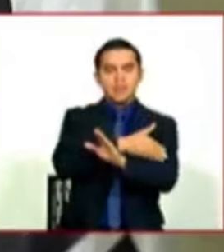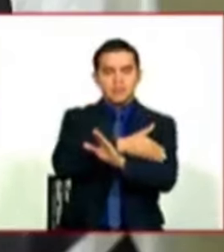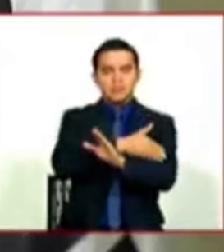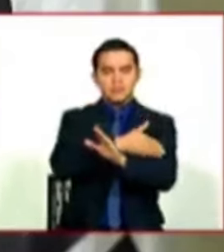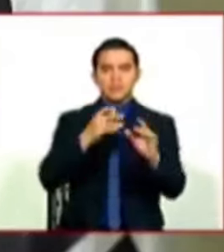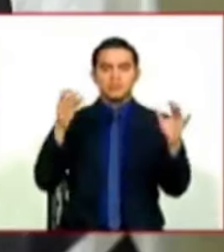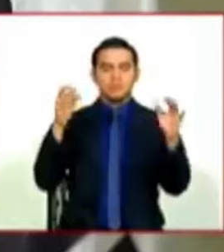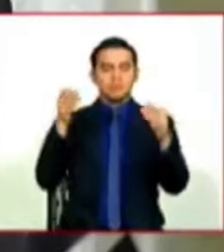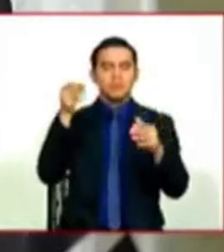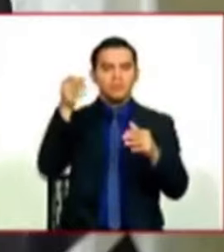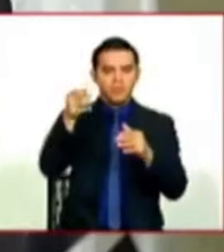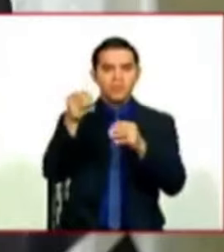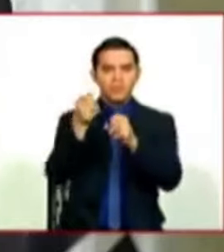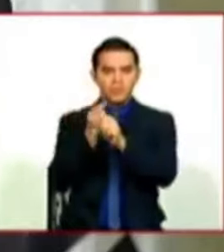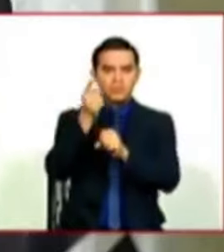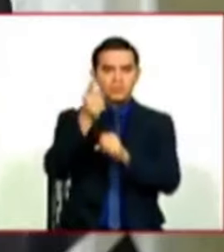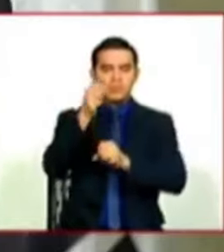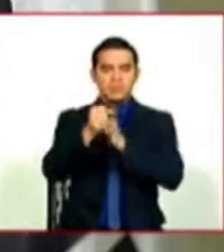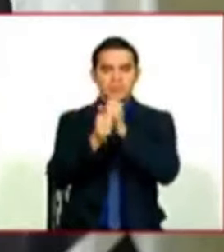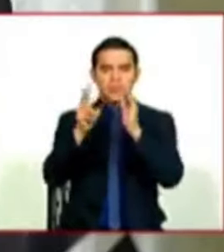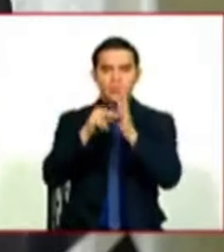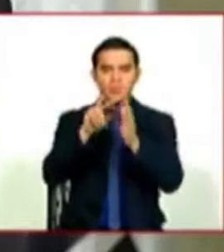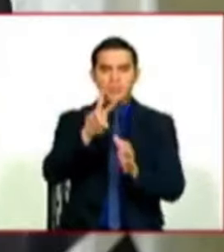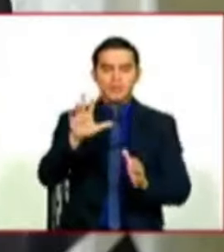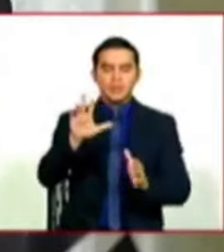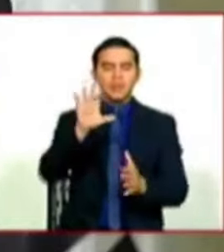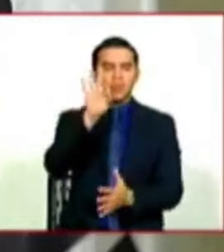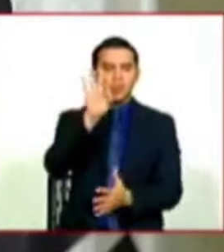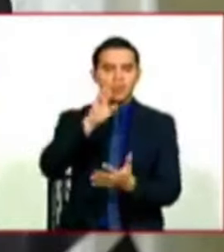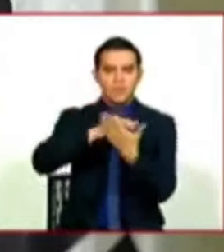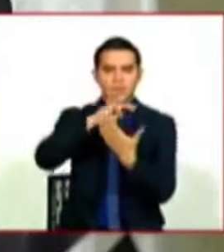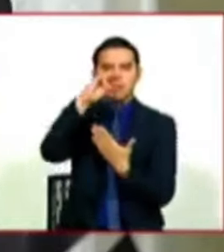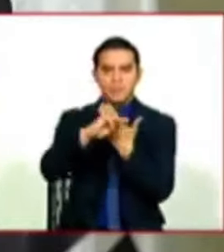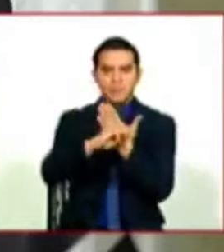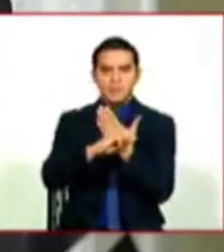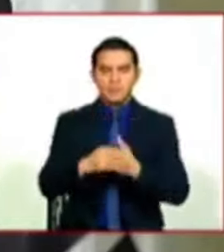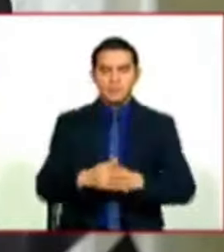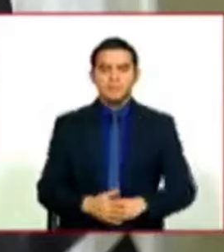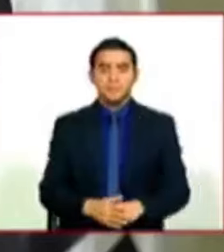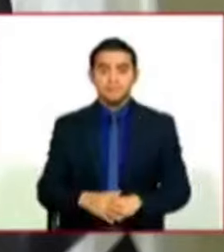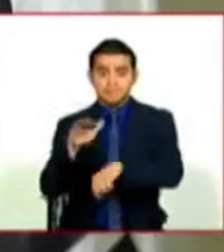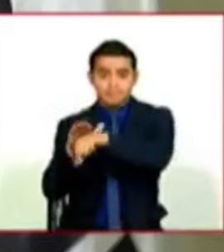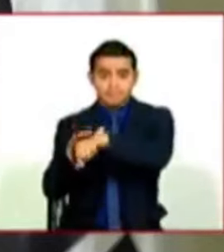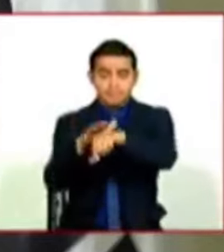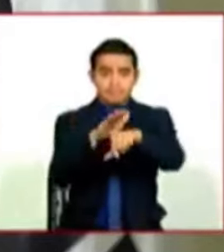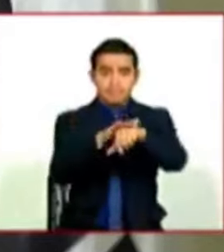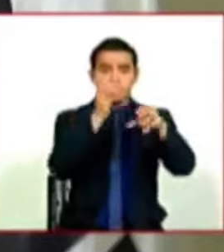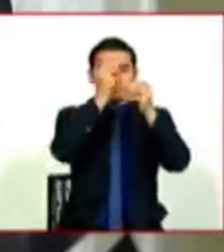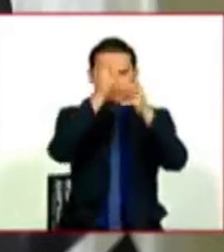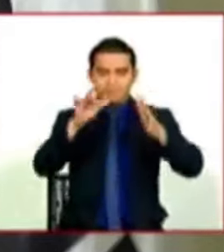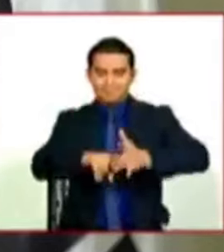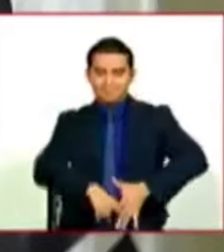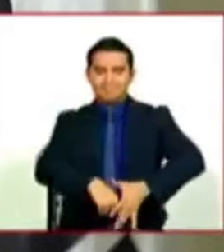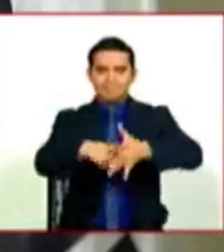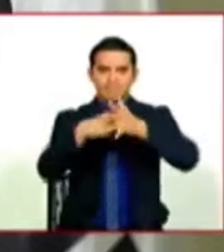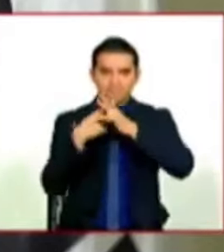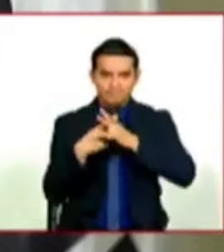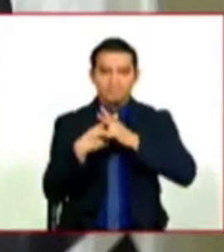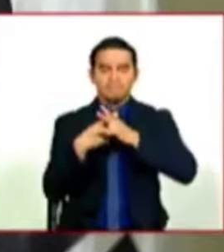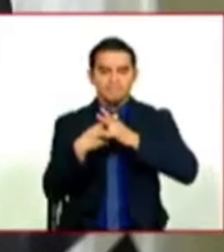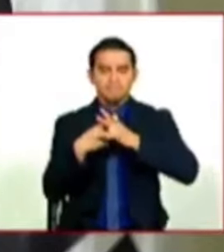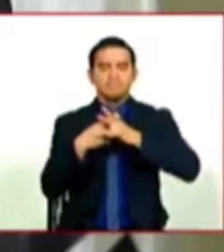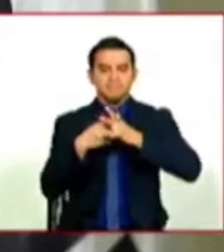9 de marzo de 2025. Con la convocatoria se marca formalmente el inicio del